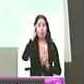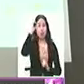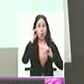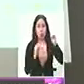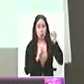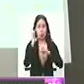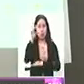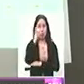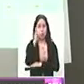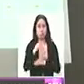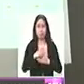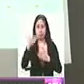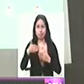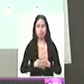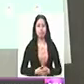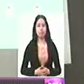Bolivia. La siguiente.